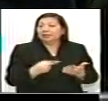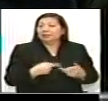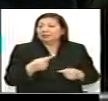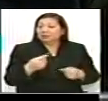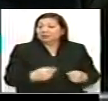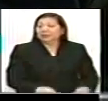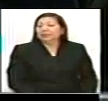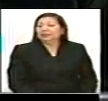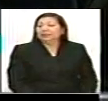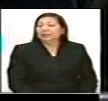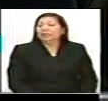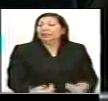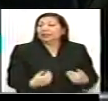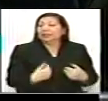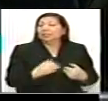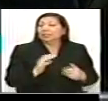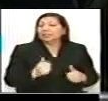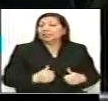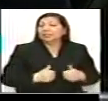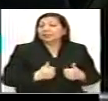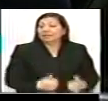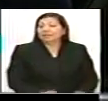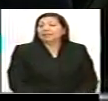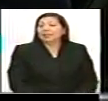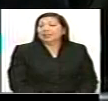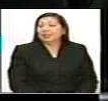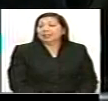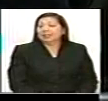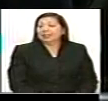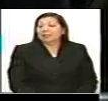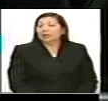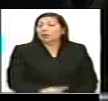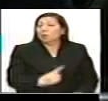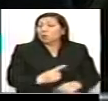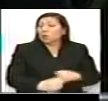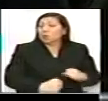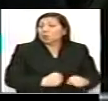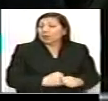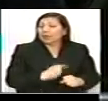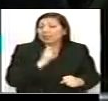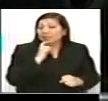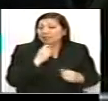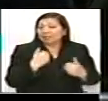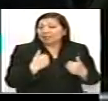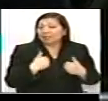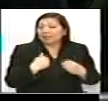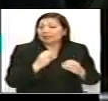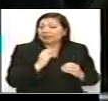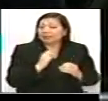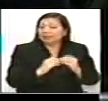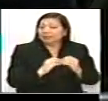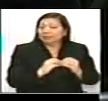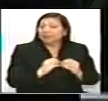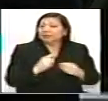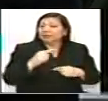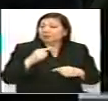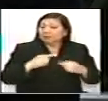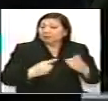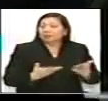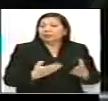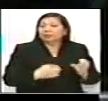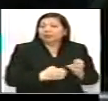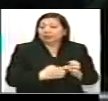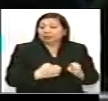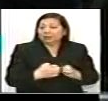pues tienen su tiempo de vida. Entonces, anualmente se va reponiendo sensores,